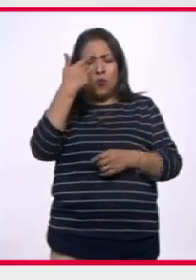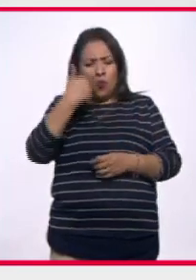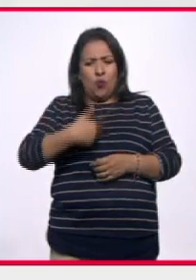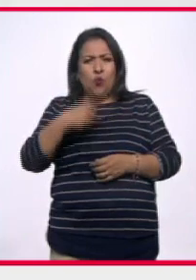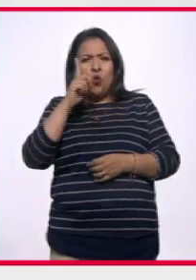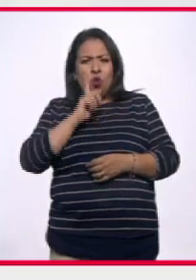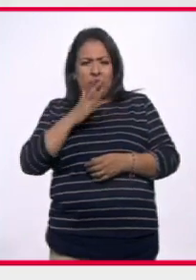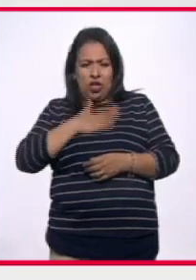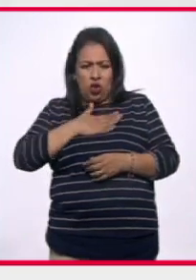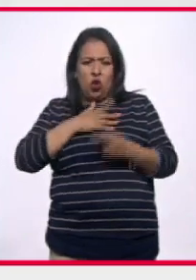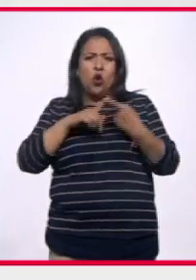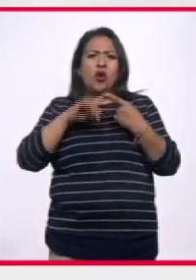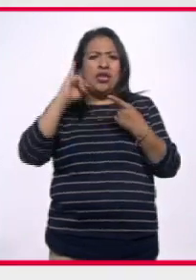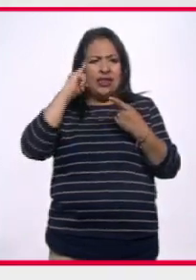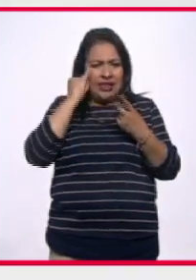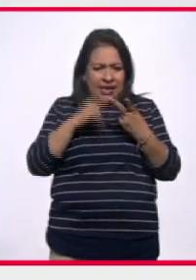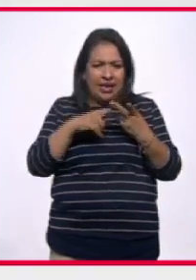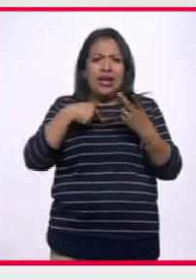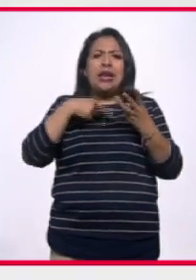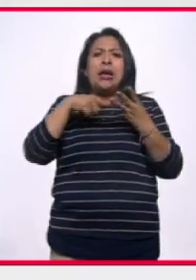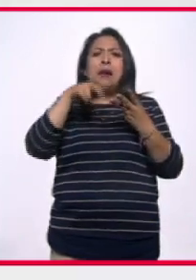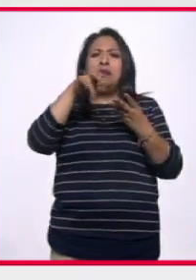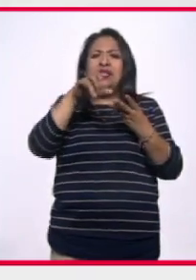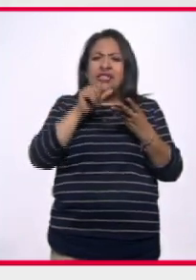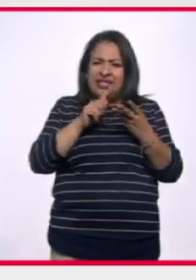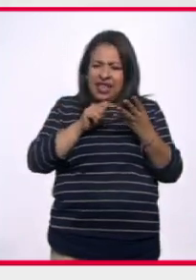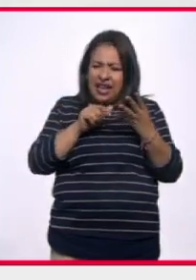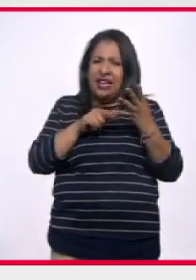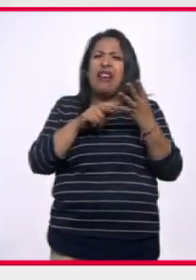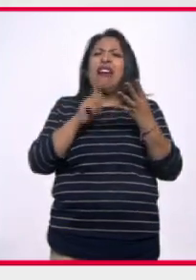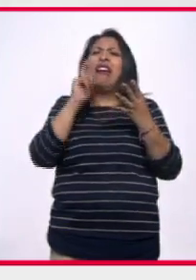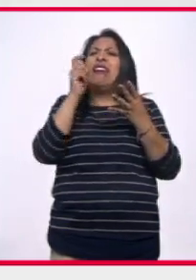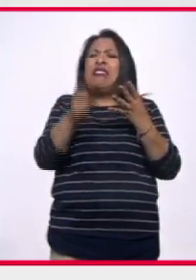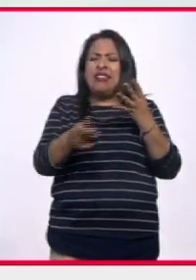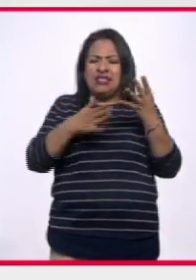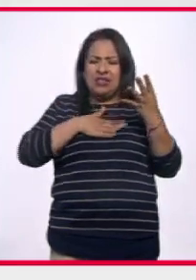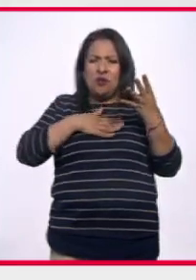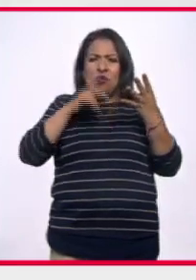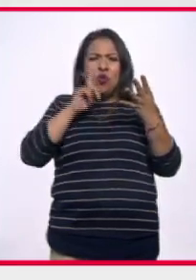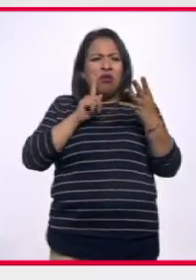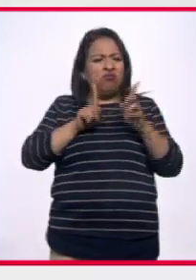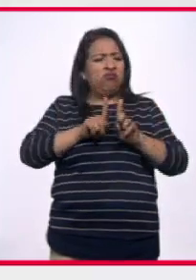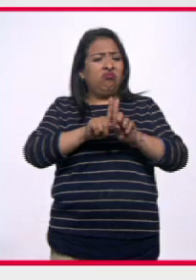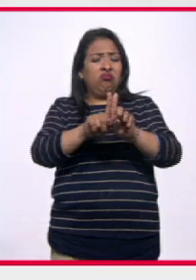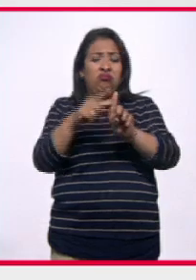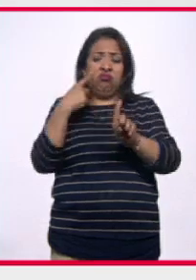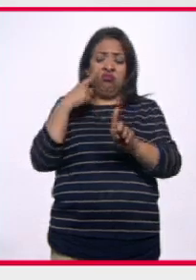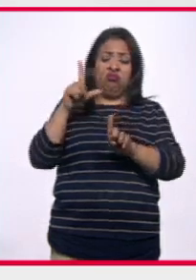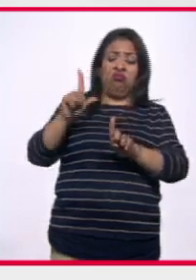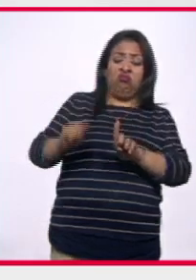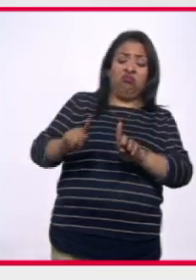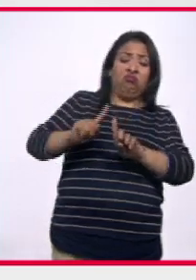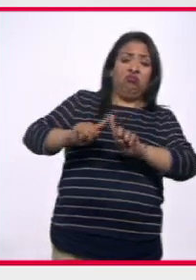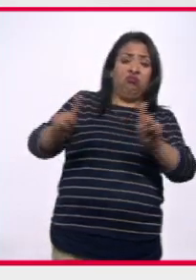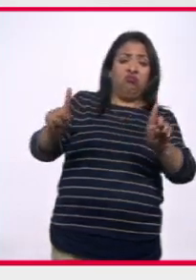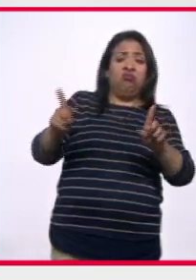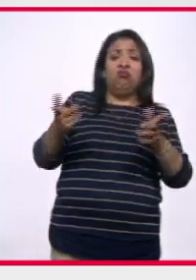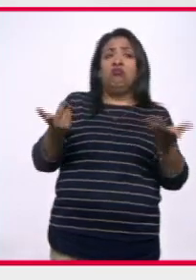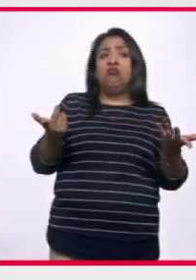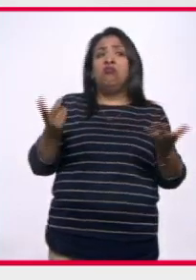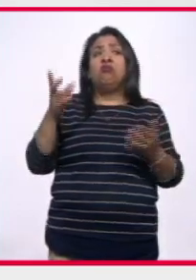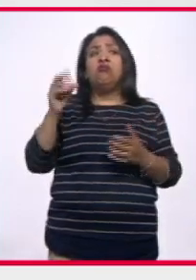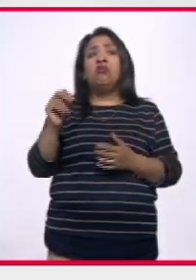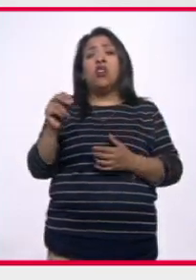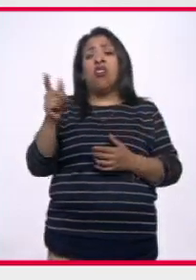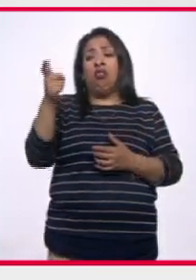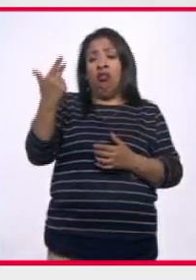que es mujer indígena que es mujer mixteca que ser mujer que es caminar junto a los otros de que te vean diferente o que te vean distinto o que